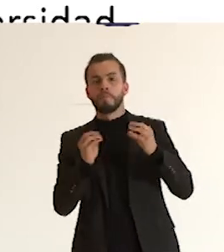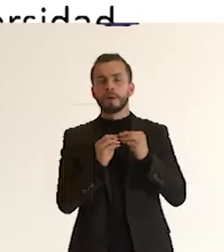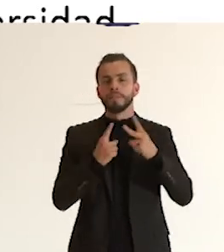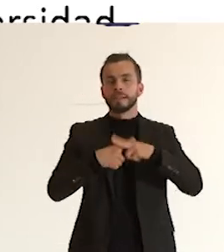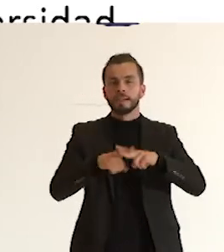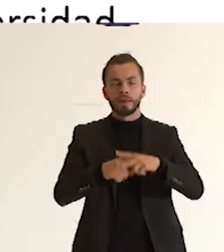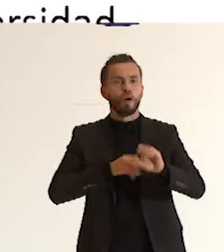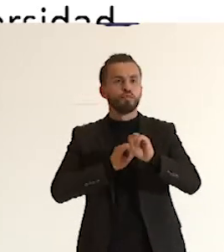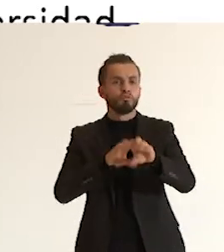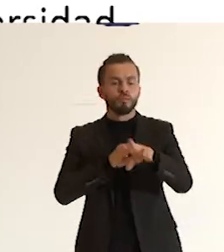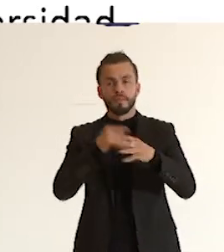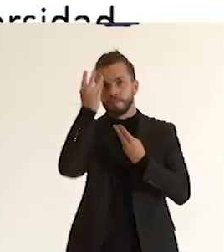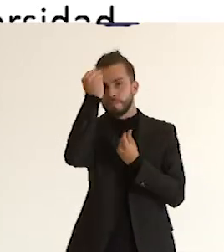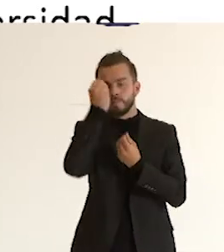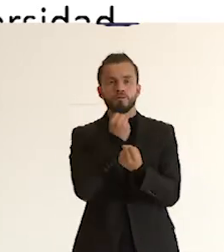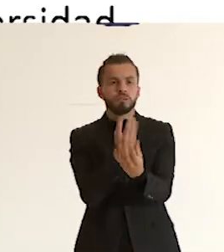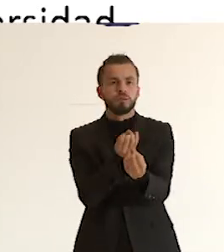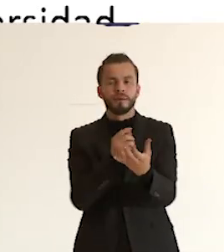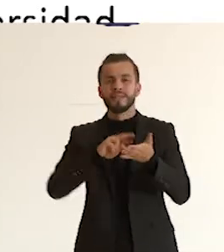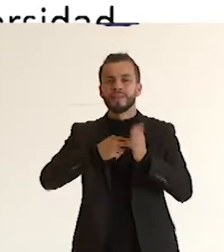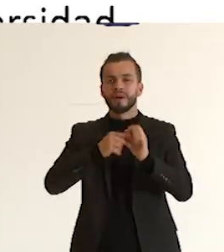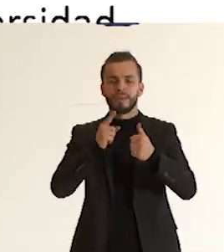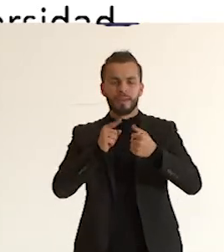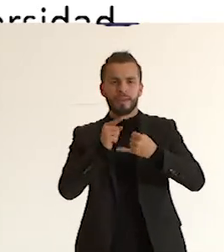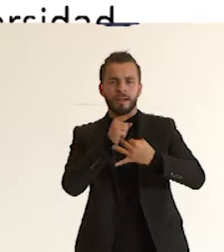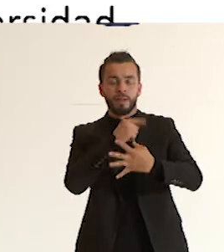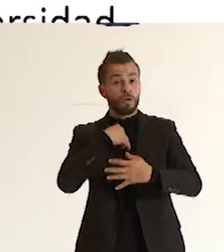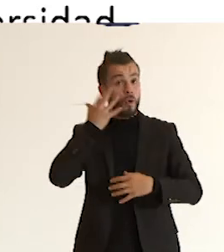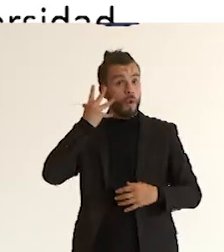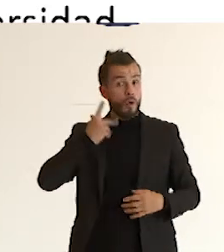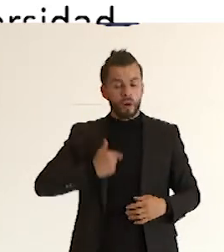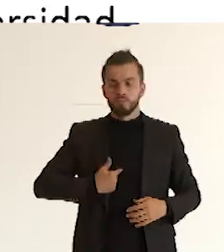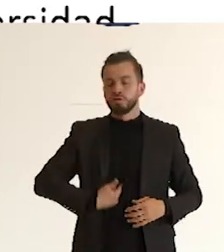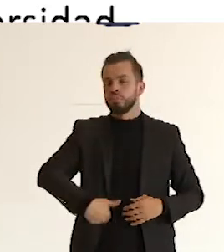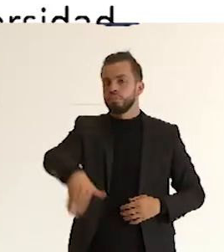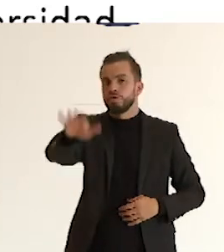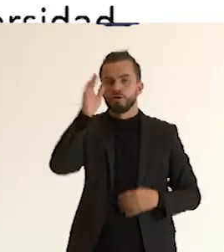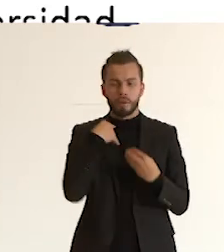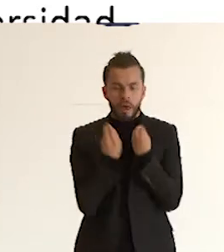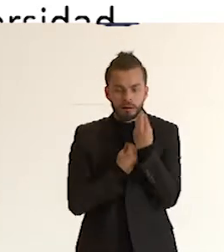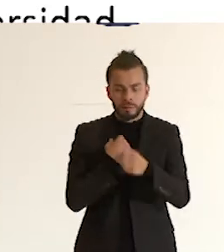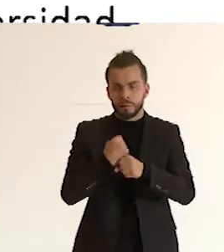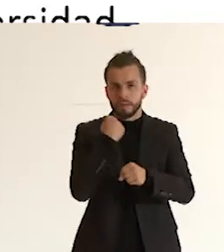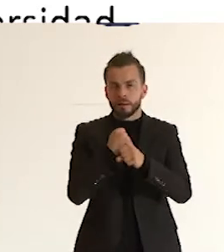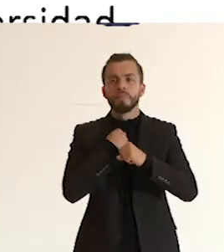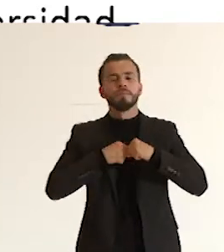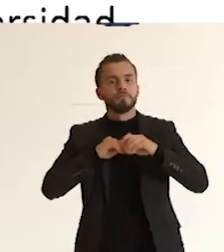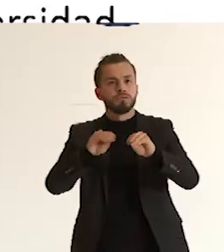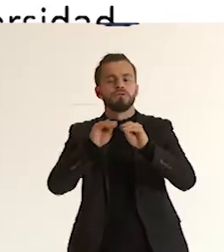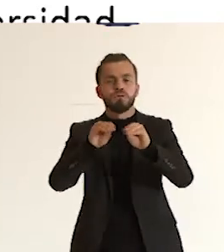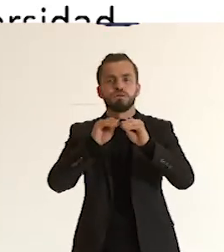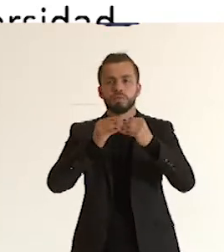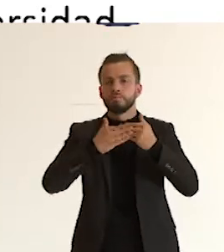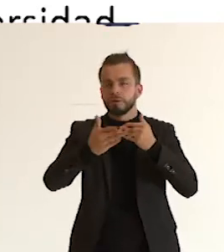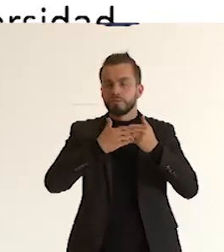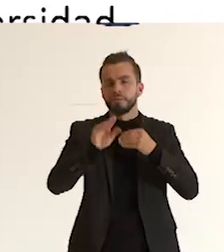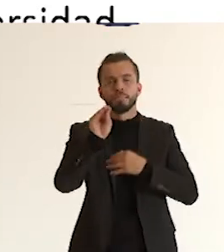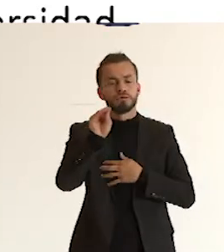de esos valores qué significan esos valores en el día a día de nuestro funcionamiento por ejemplo con con